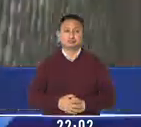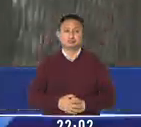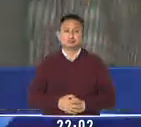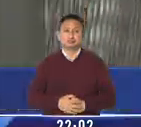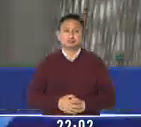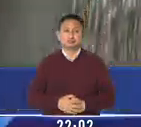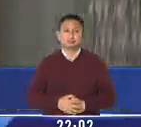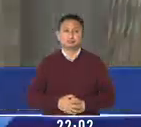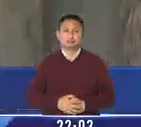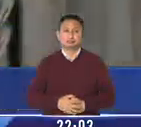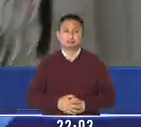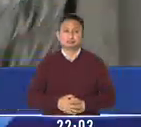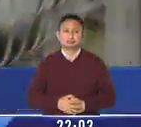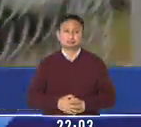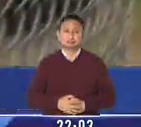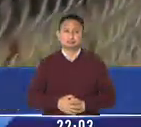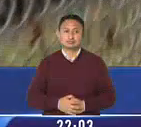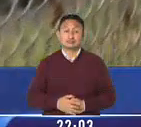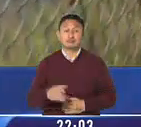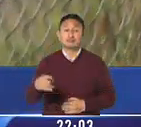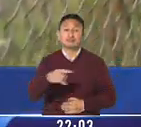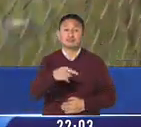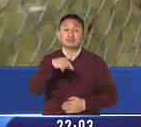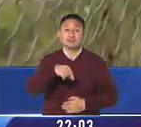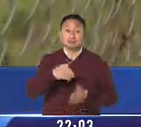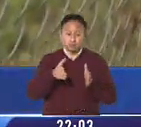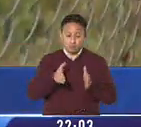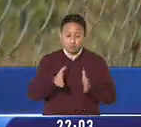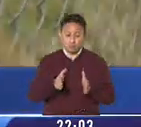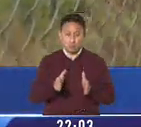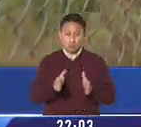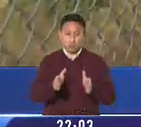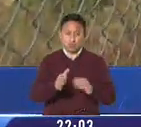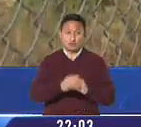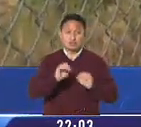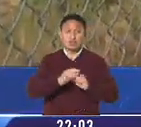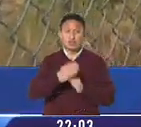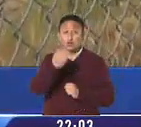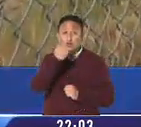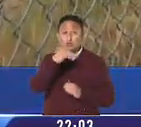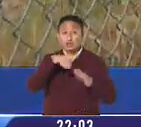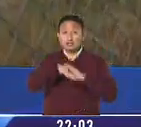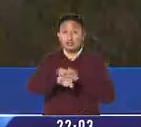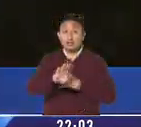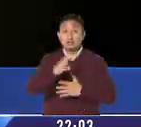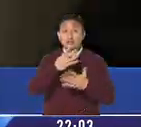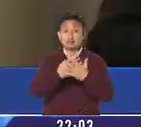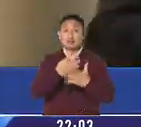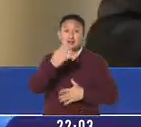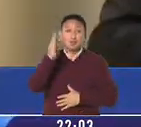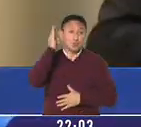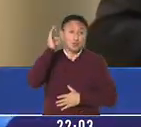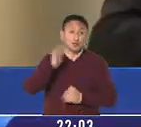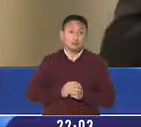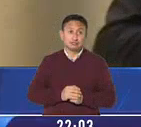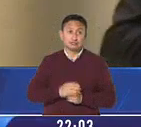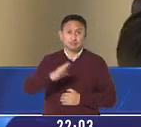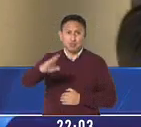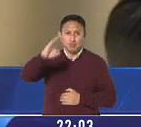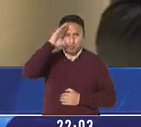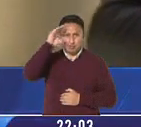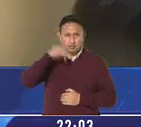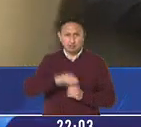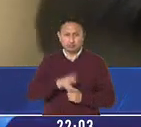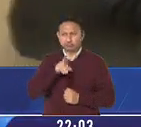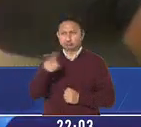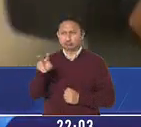El suceso se registró en el conocido viaducto que permite el ingreso de alimentos hacia la cárcel de mujeres. Agentes de la Policía